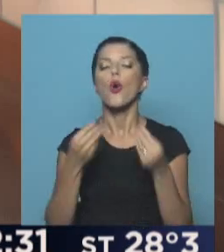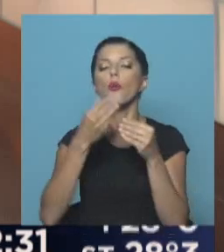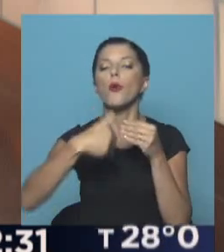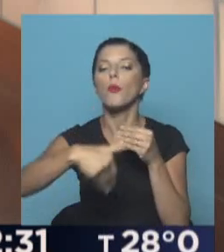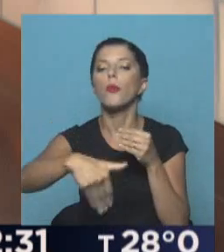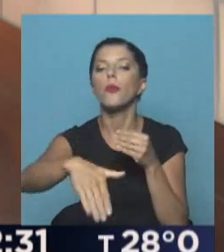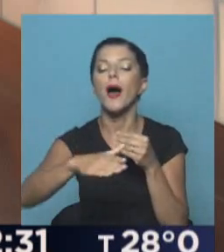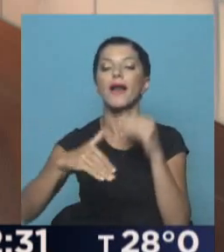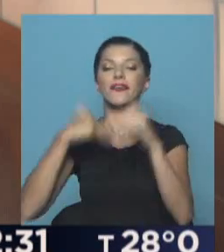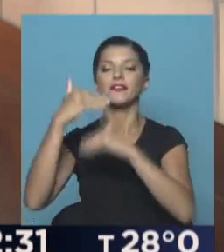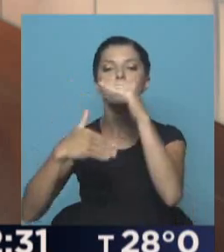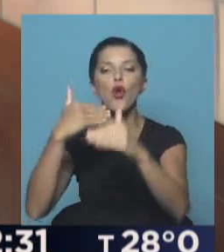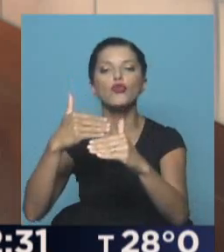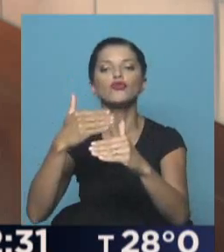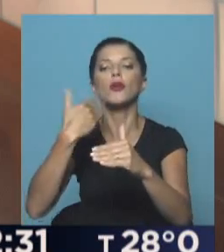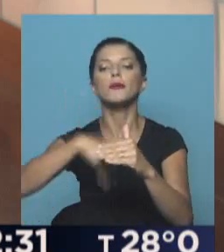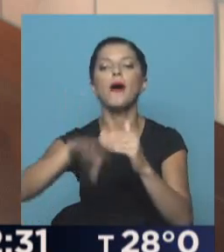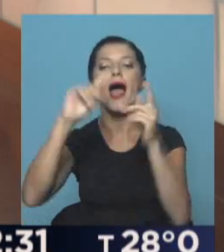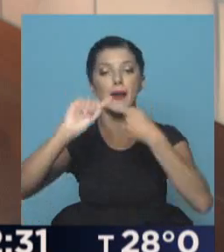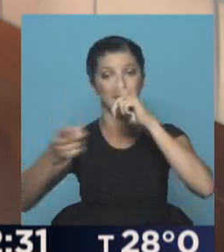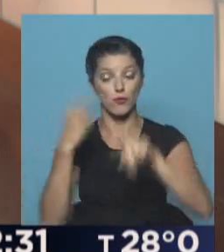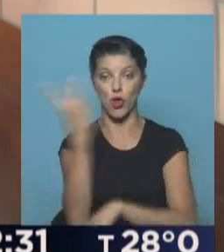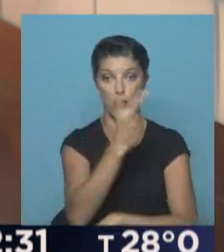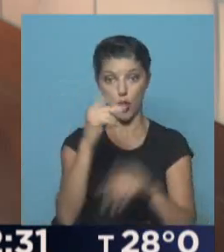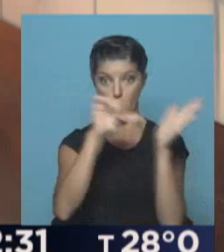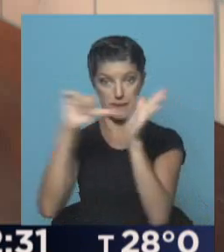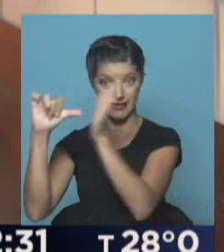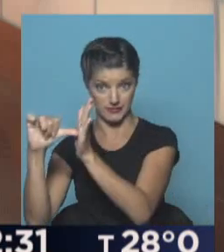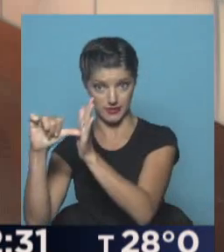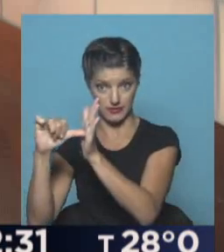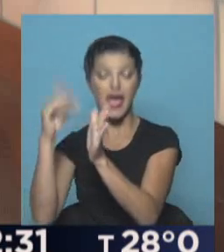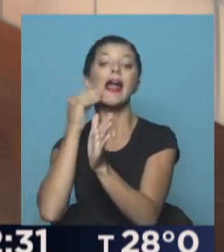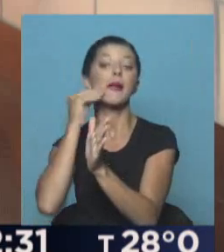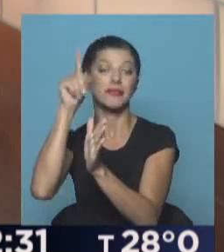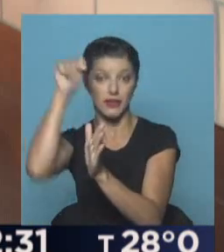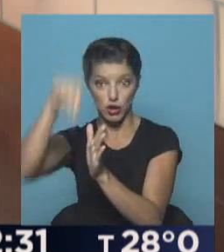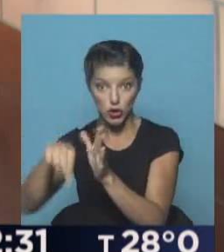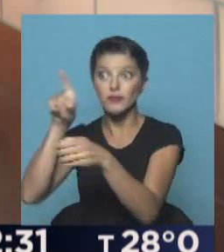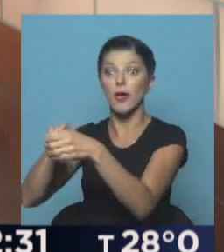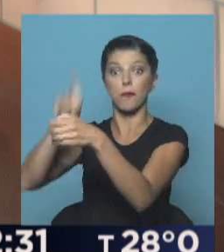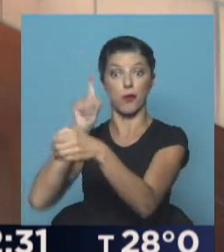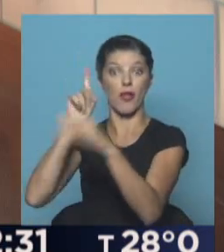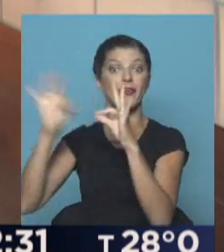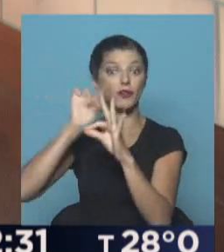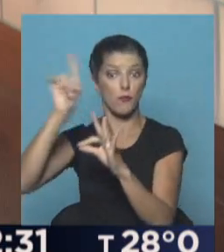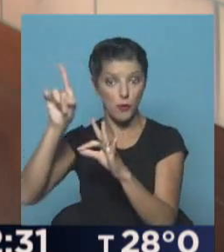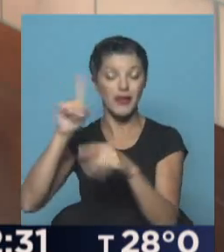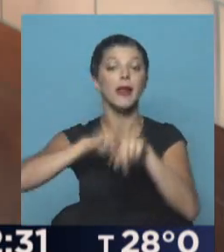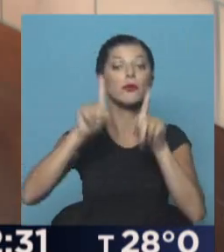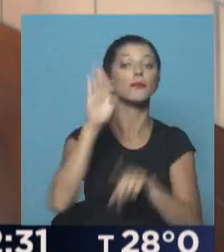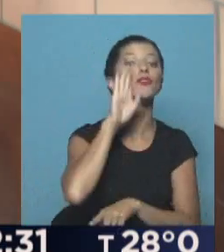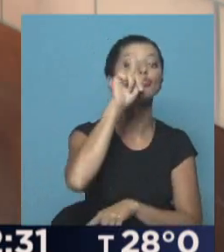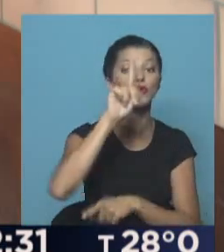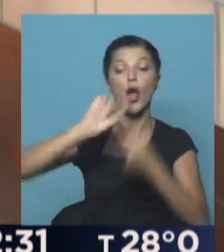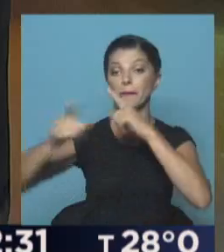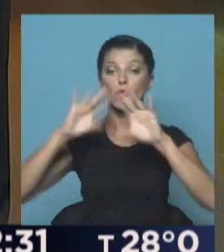pueden desarrollar, cuáles son las perspectivas de la relación estratégica entre una Gran Bretaña que está saliendo de Europa y un Estados Unidos que está cambiando su